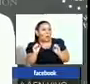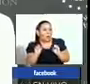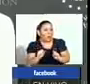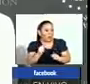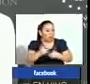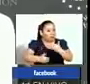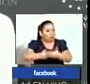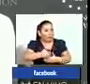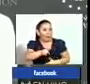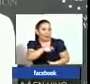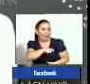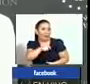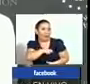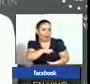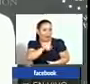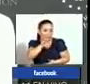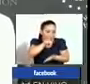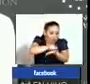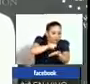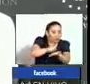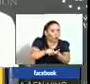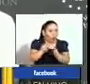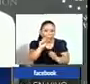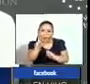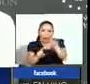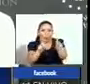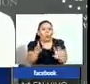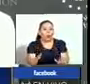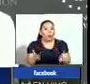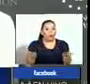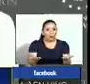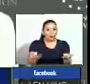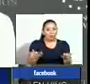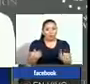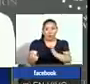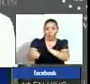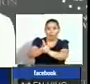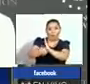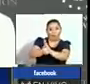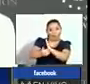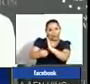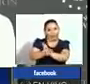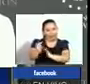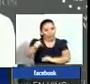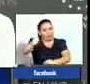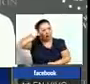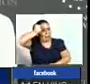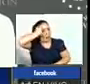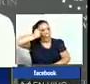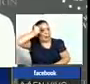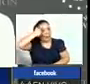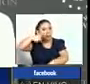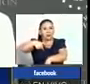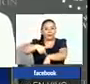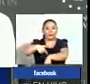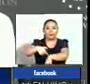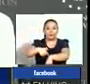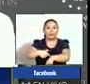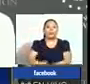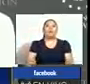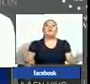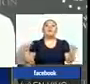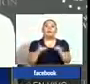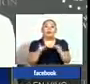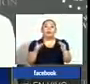ellos para realizar sus estudios? ¿Y qué nuevas habilidades esta pandemia les ha dejado? Además